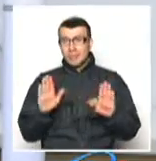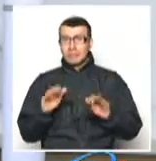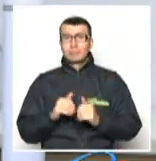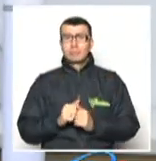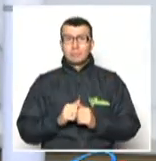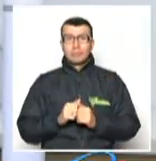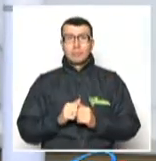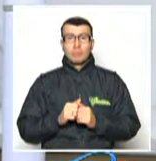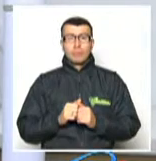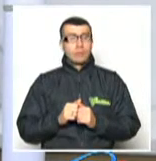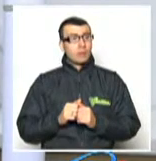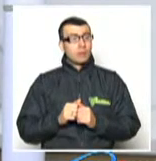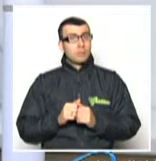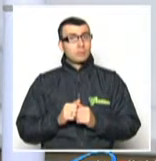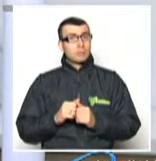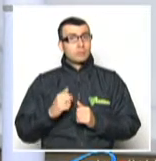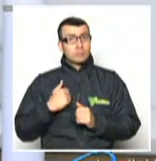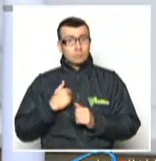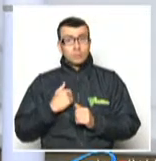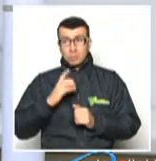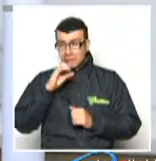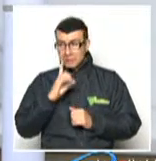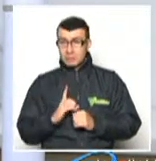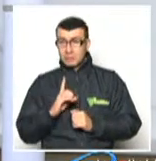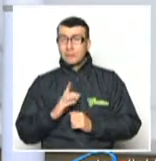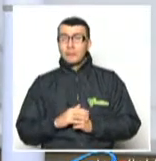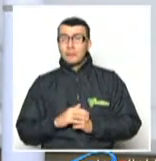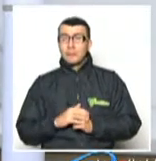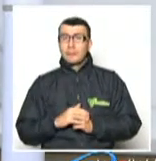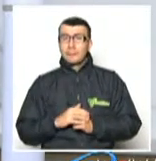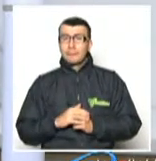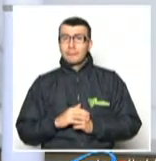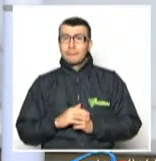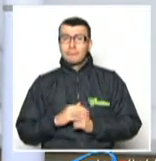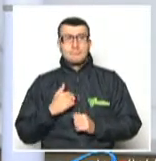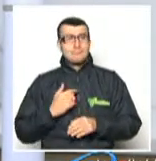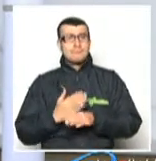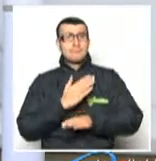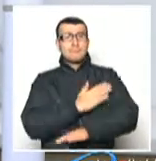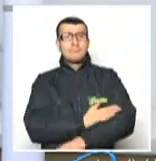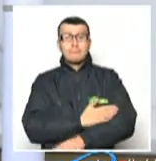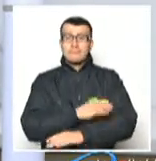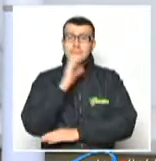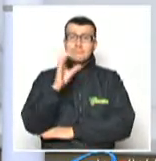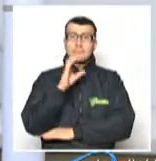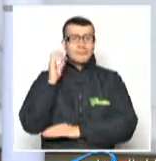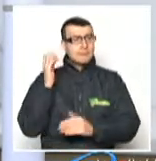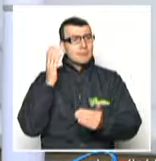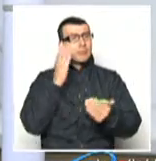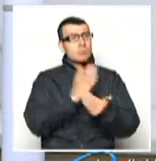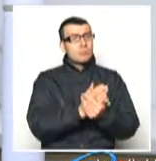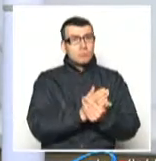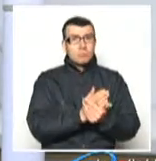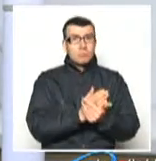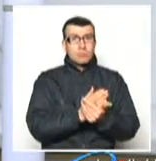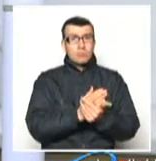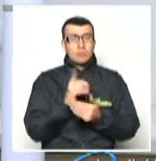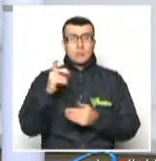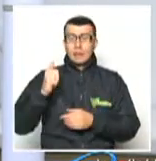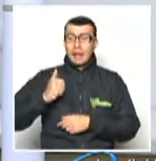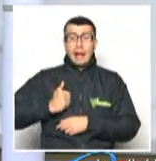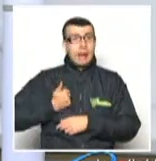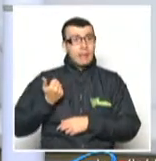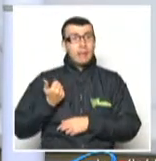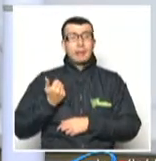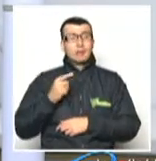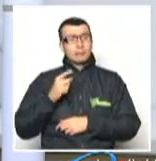mi tratamiento, antes que yo salía por la Colombia, yo miré en Canadá, yo miré